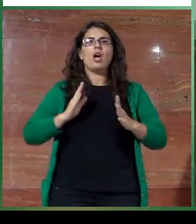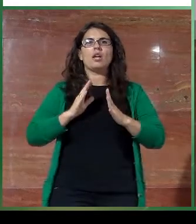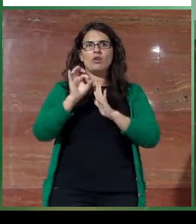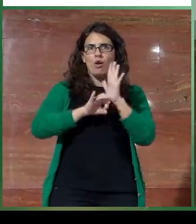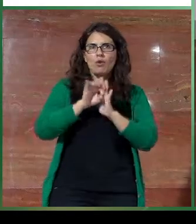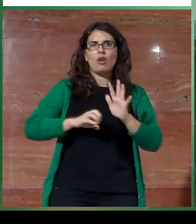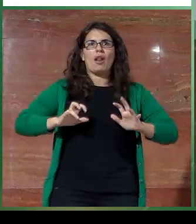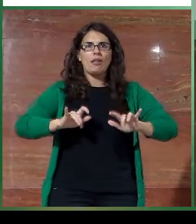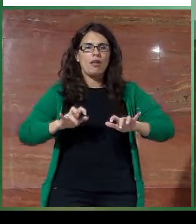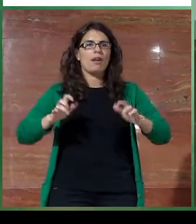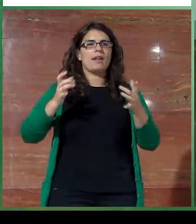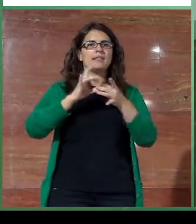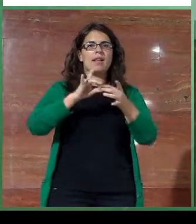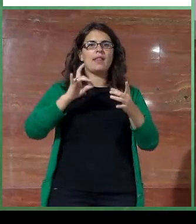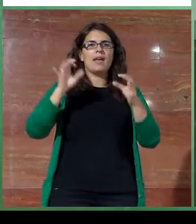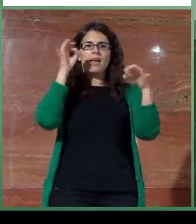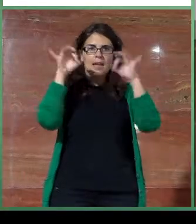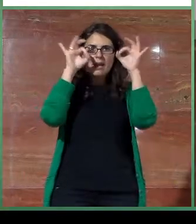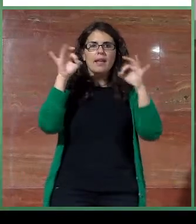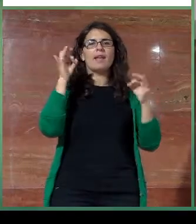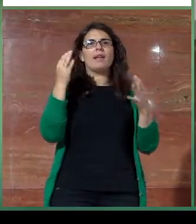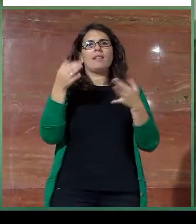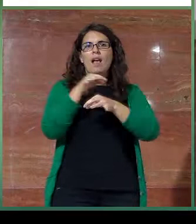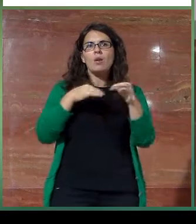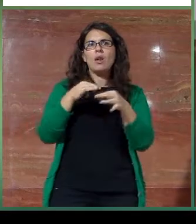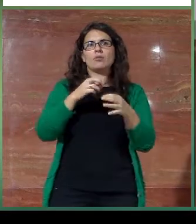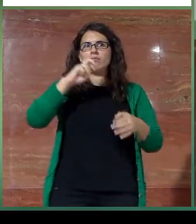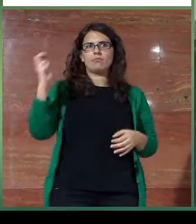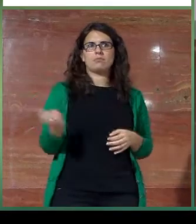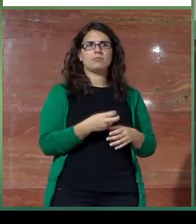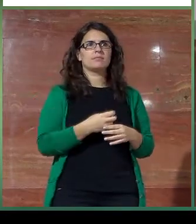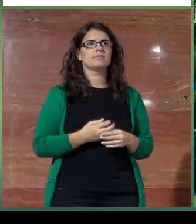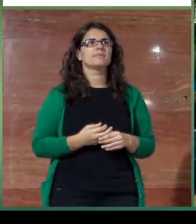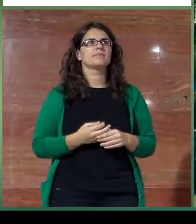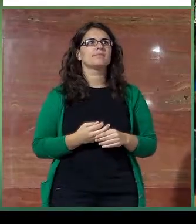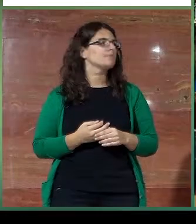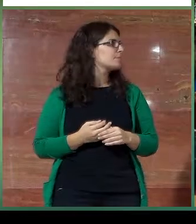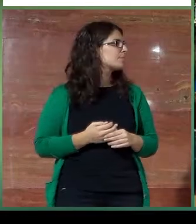de férulas, y de todo. Pero es así. A ver,